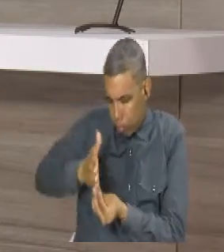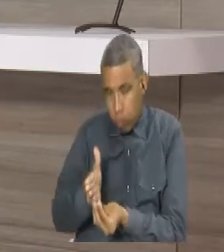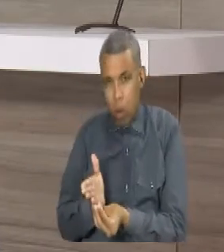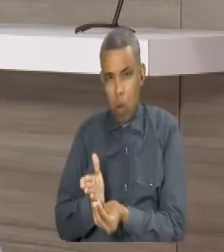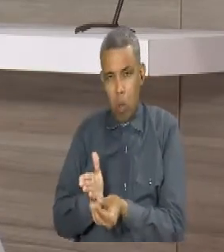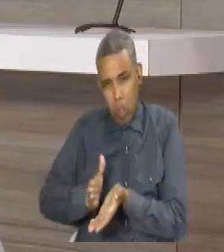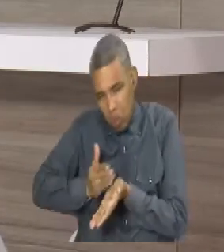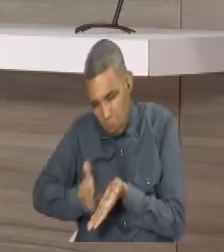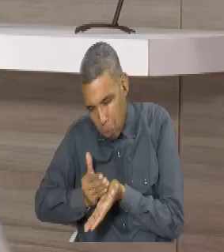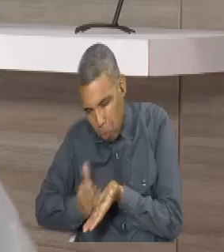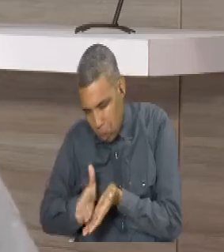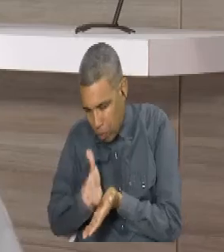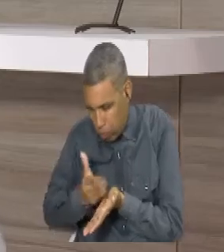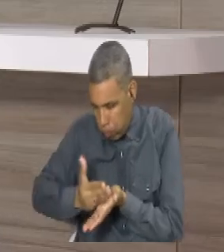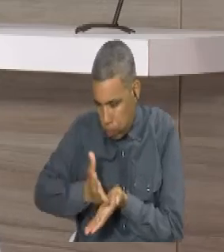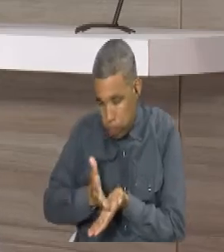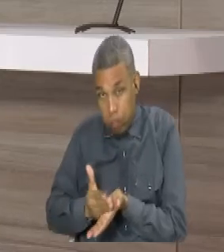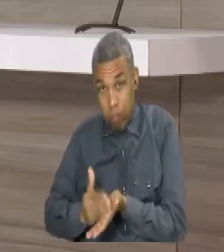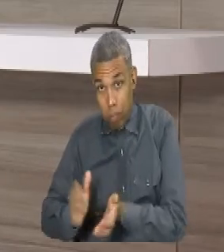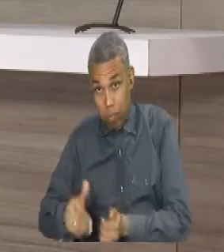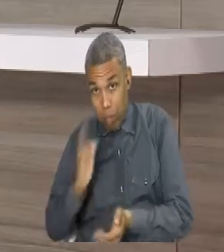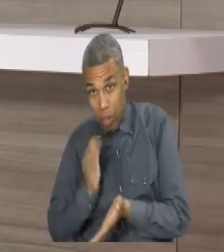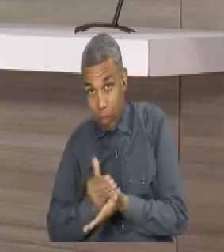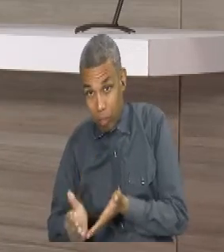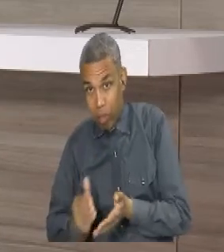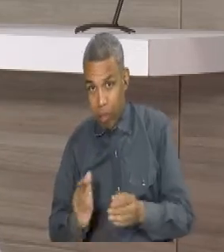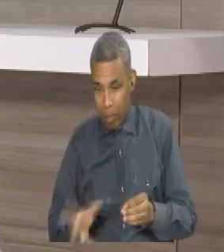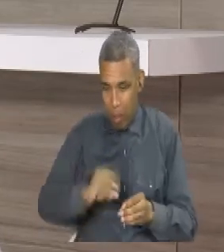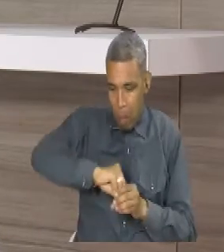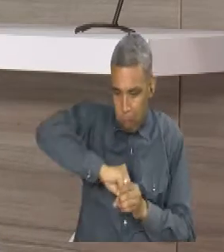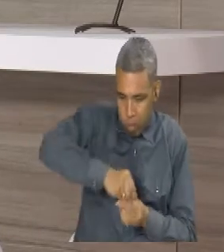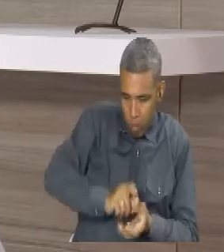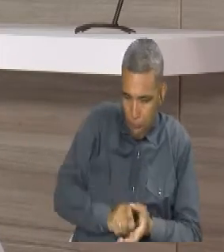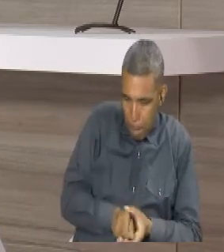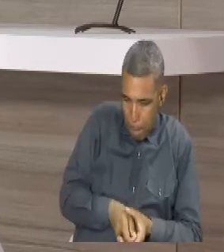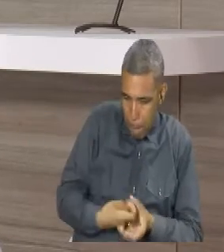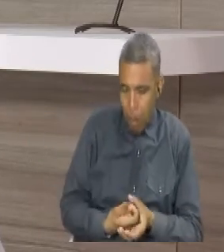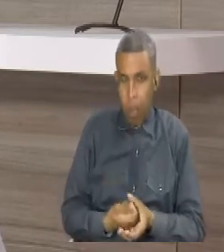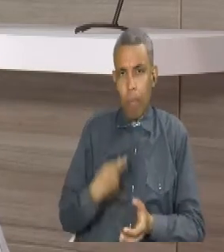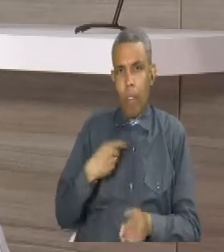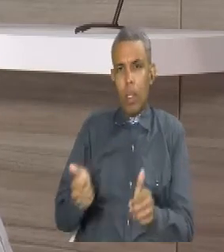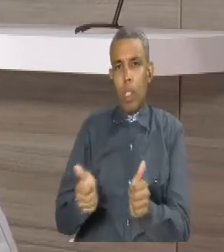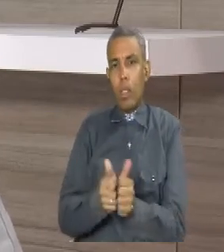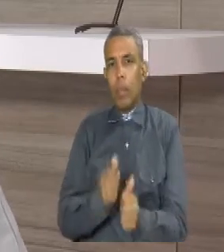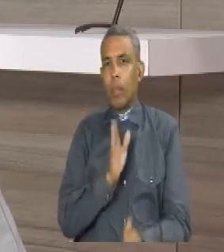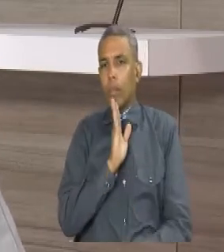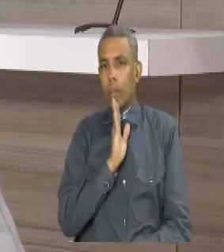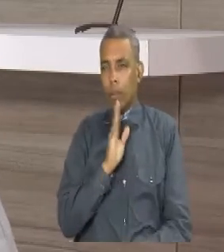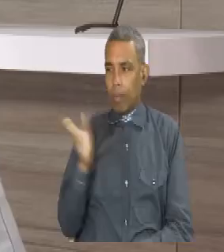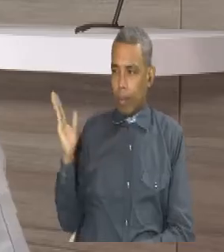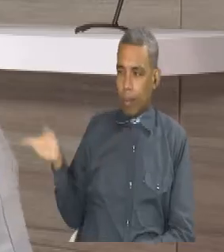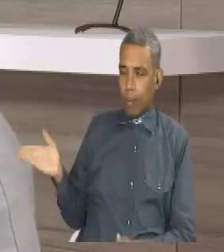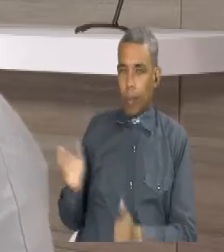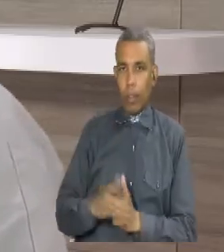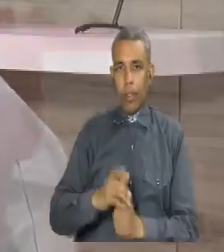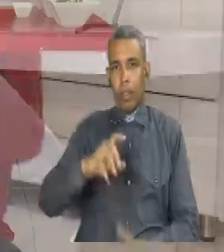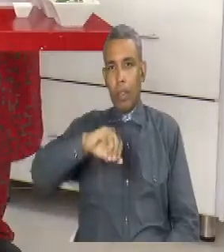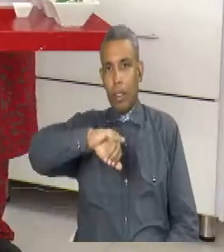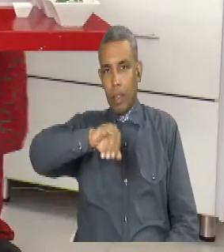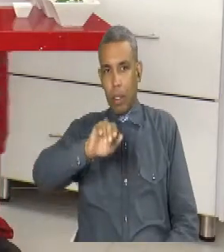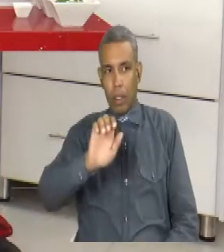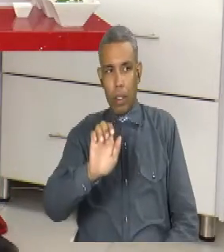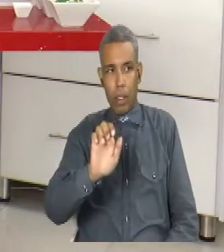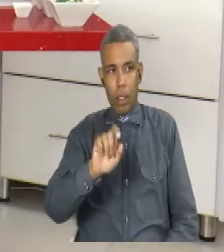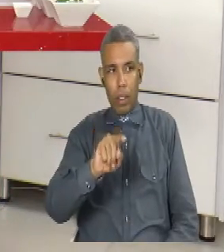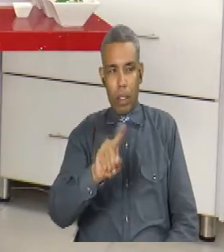hablando de un servicio que le ofrecen a la ciudadanía de Barranca Bermeja. Entonces, vamos a darle una bienvenida a Jessica.